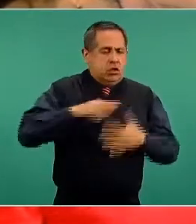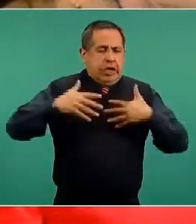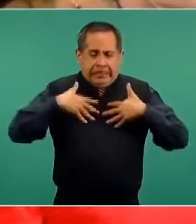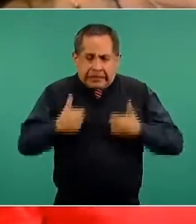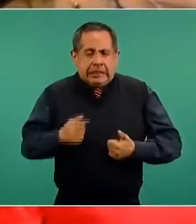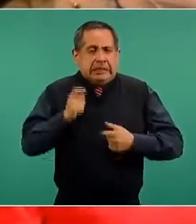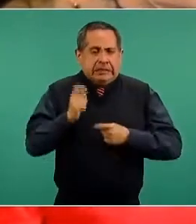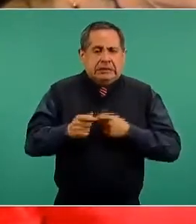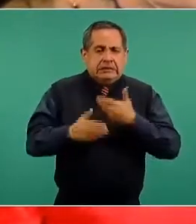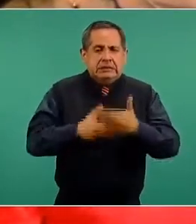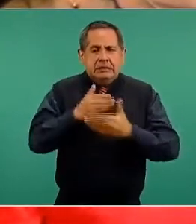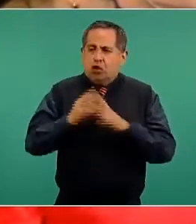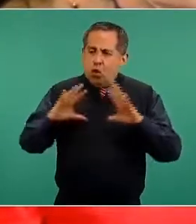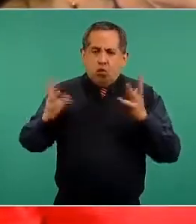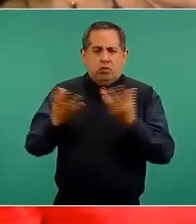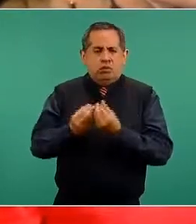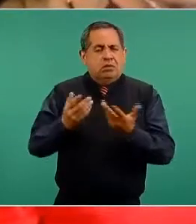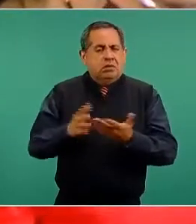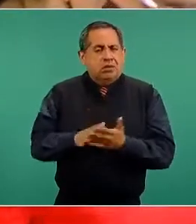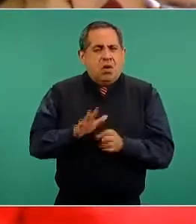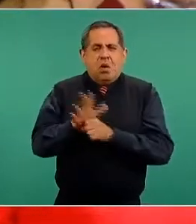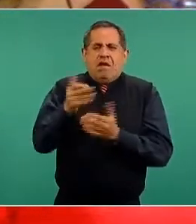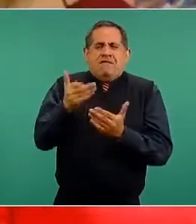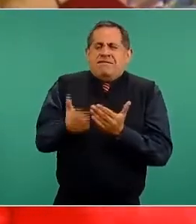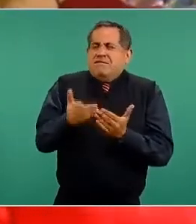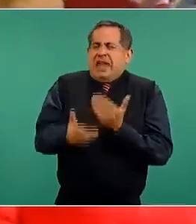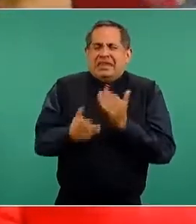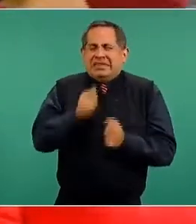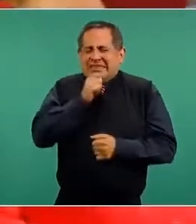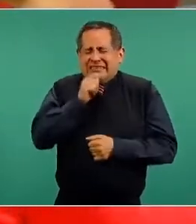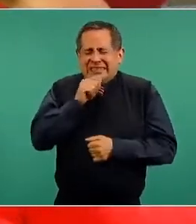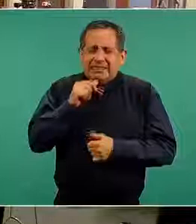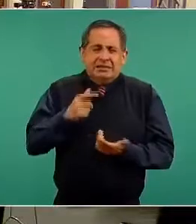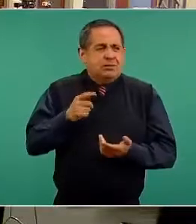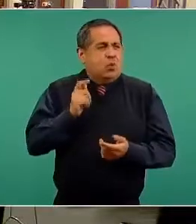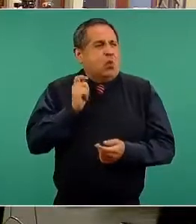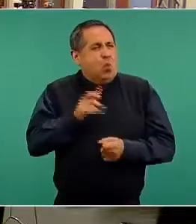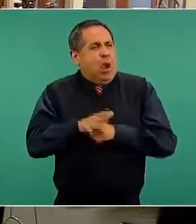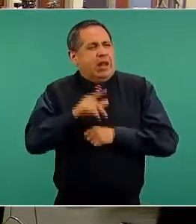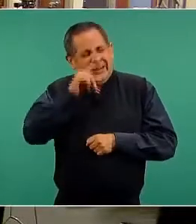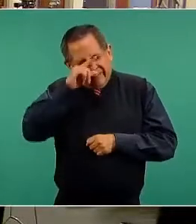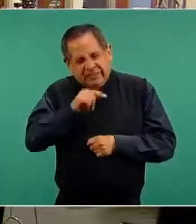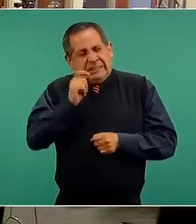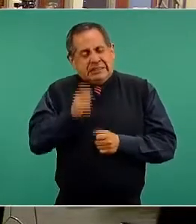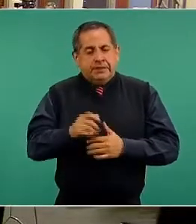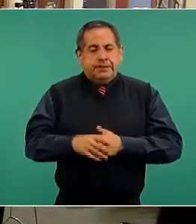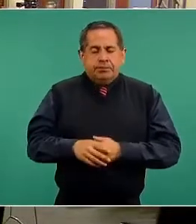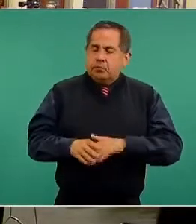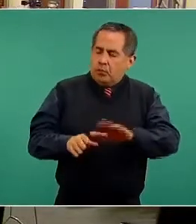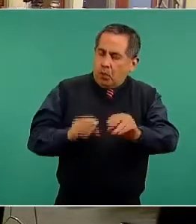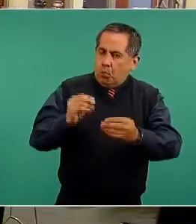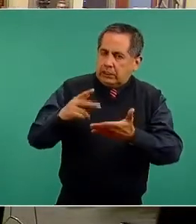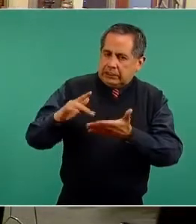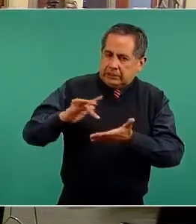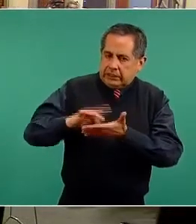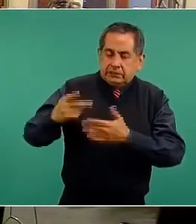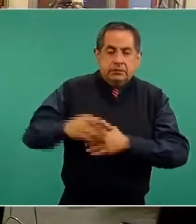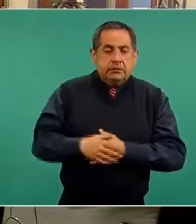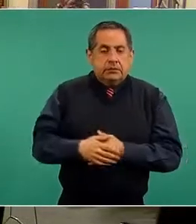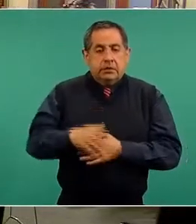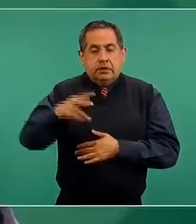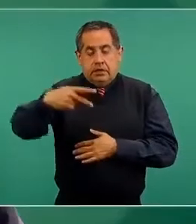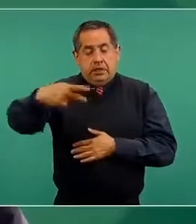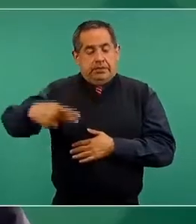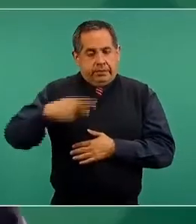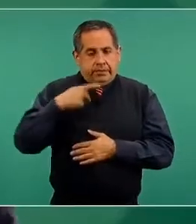un asunto de conjunto. ¿Qué nos ha fallado, doctor, a estas alturas? Sí, muchas gracias por la pregunta, Héctor. El formato de la pregunta